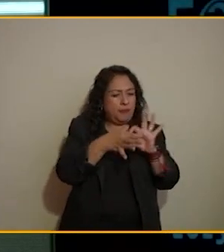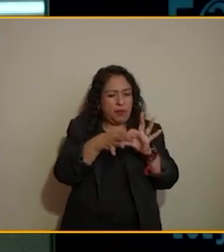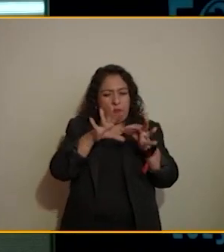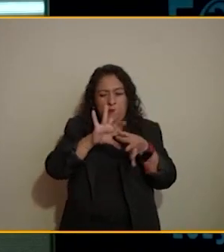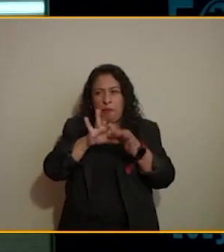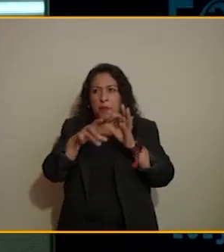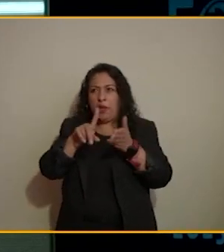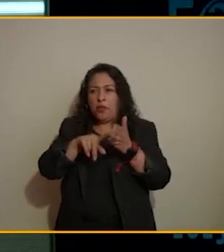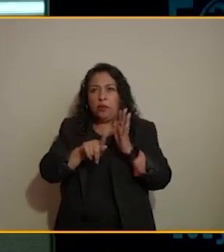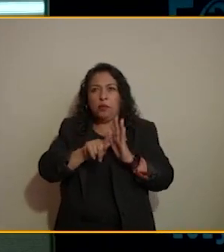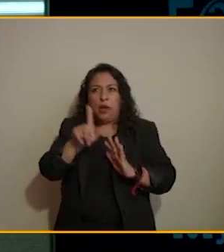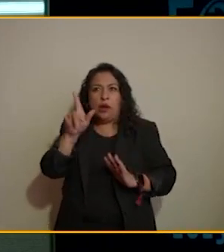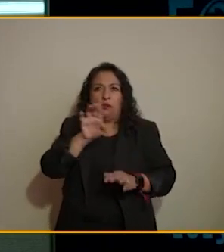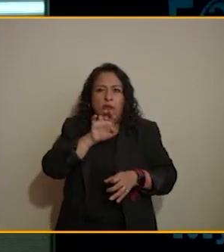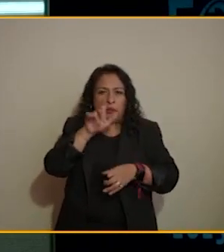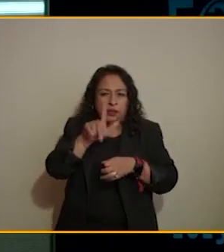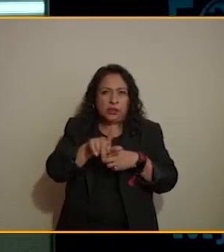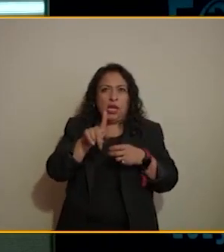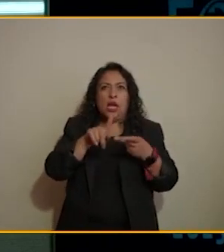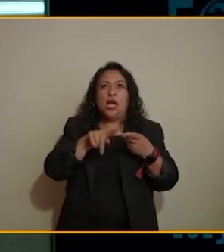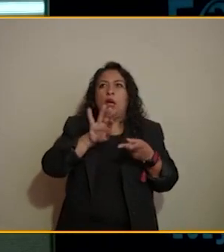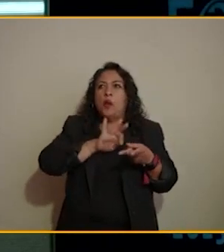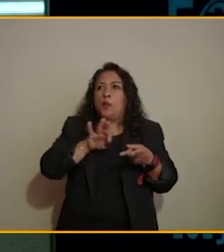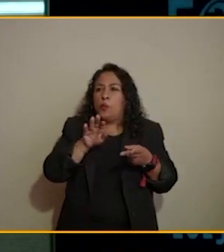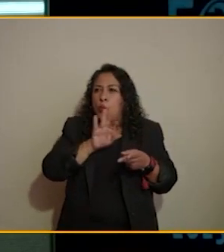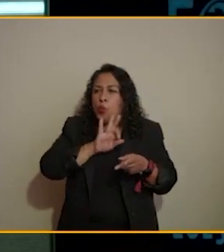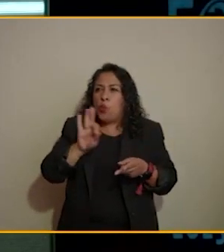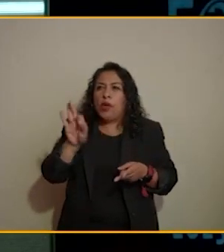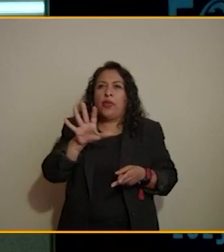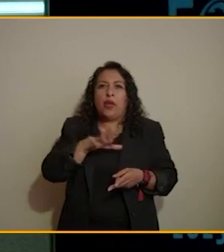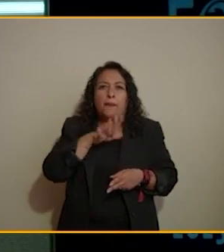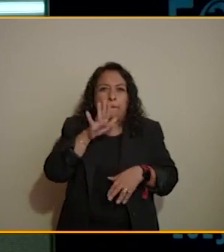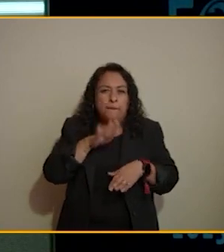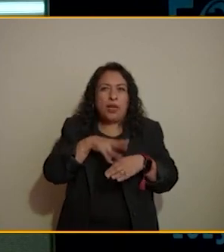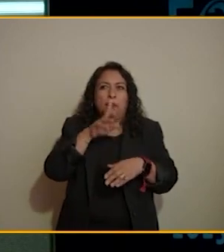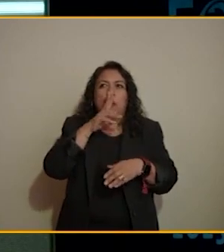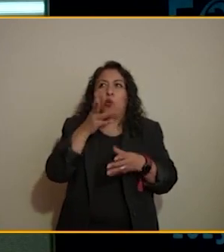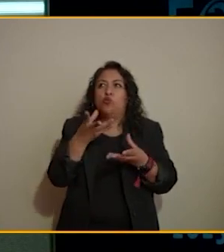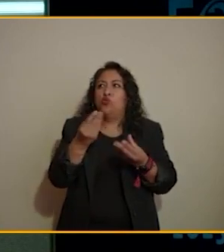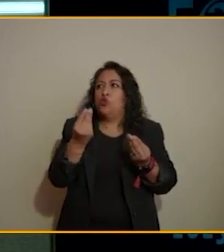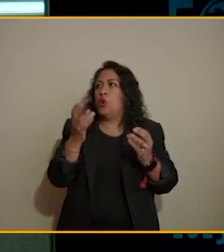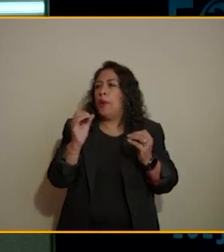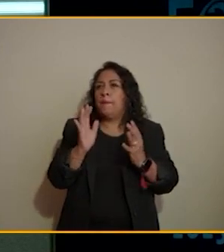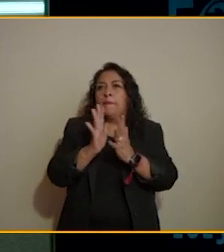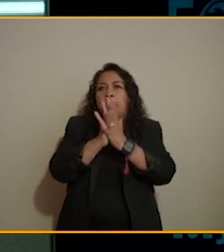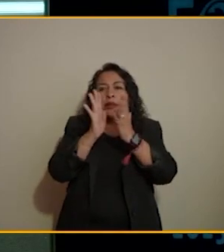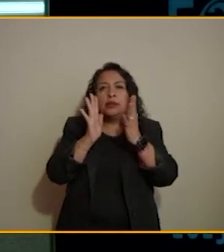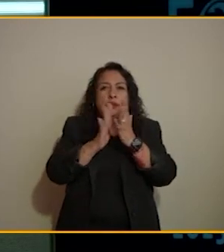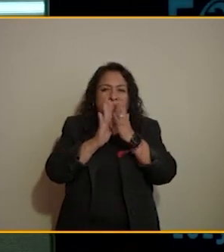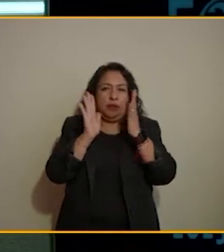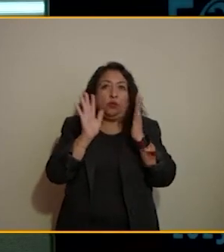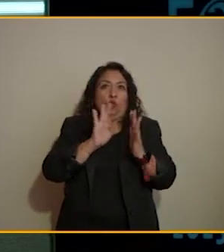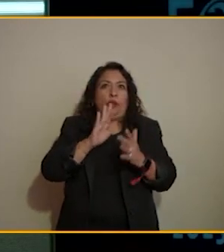surgir especializaciones, puedan surgir incremento en la calidad, incrementos en volumen y en participación de mercado.